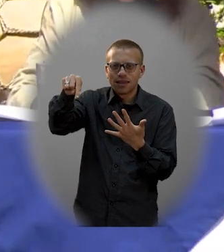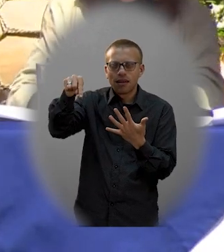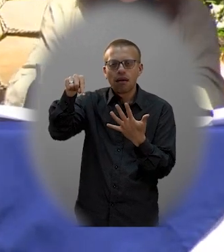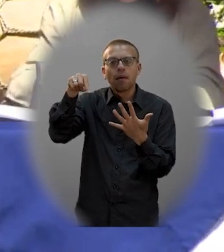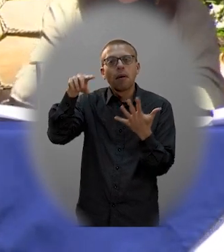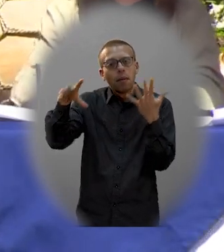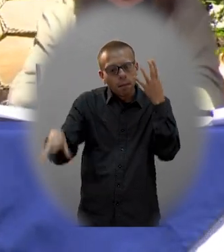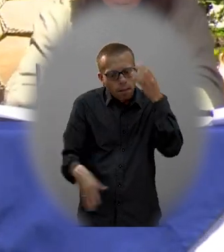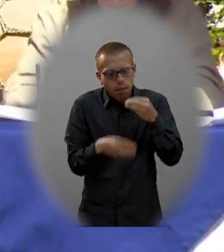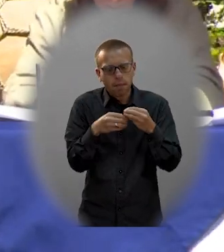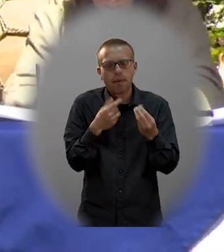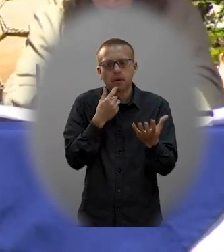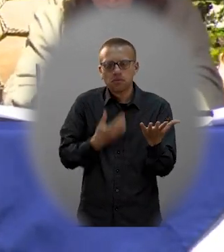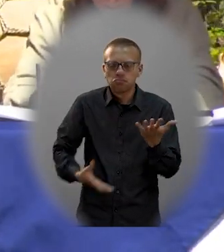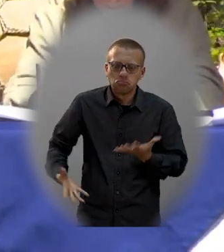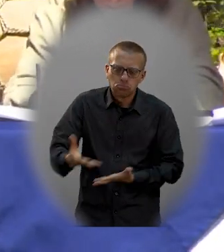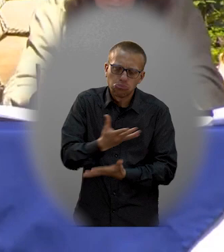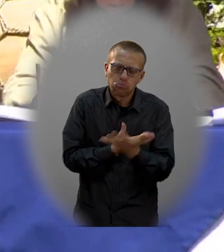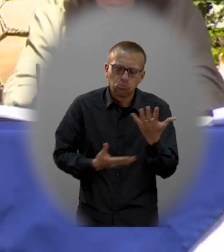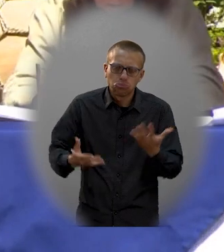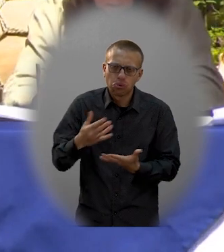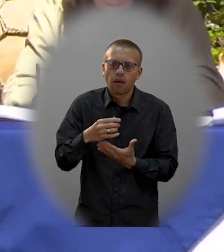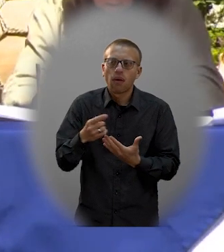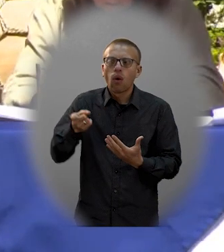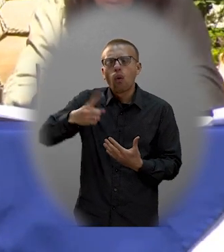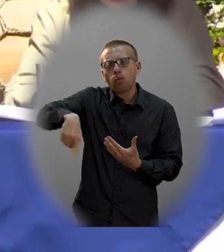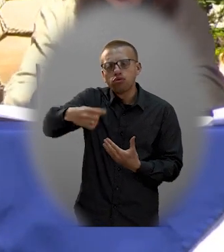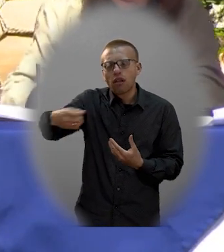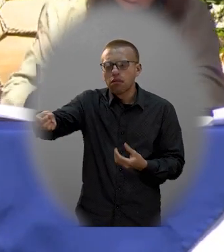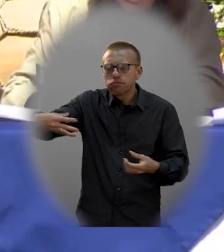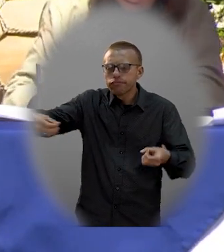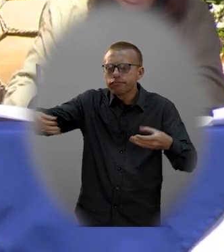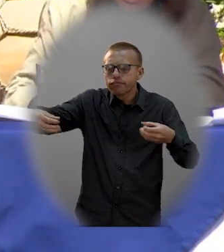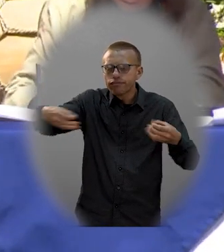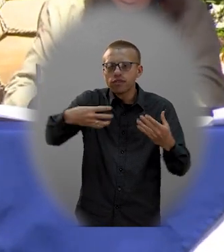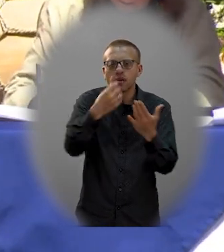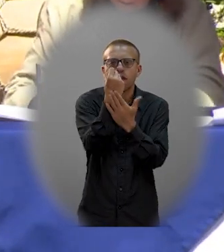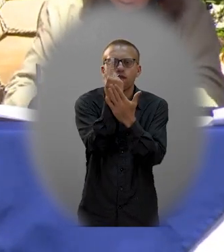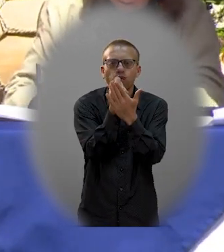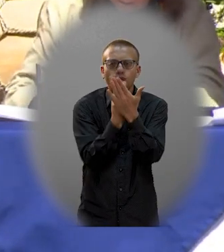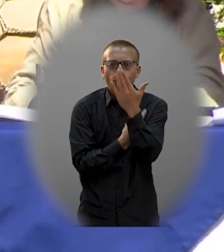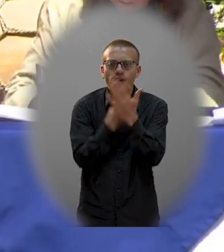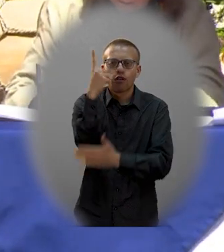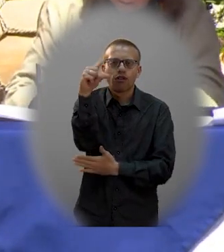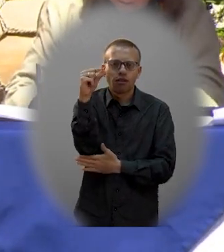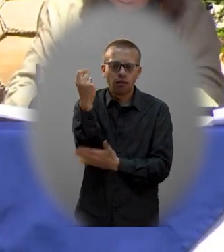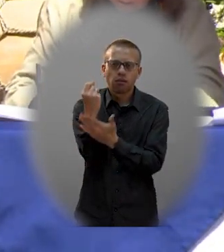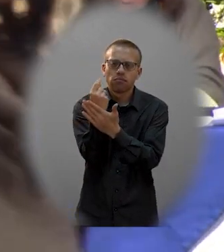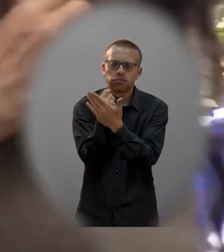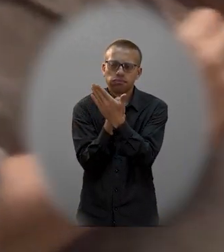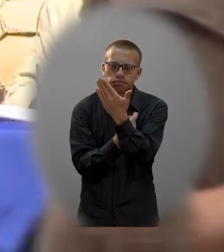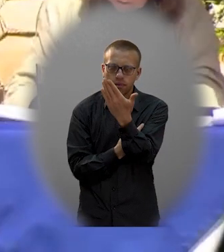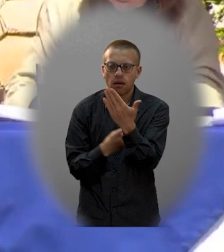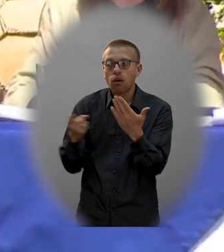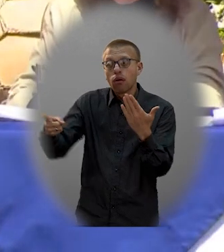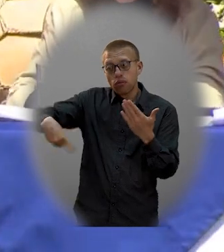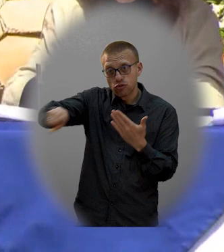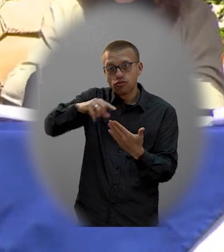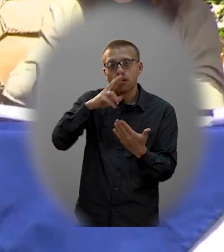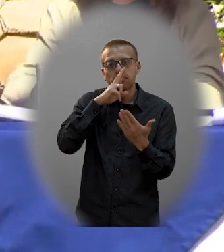ahorita compartir con ustedes para recibir sus aportes en un formulario digital en el que ustedes pueden